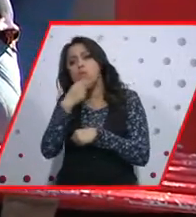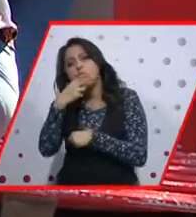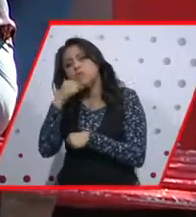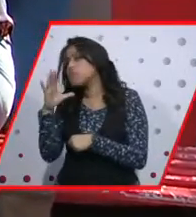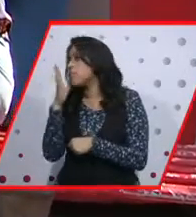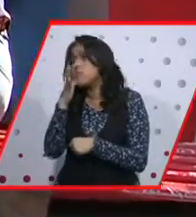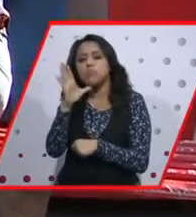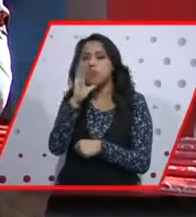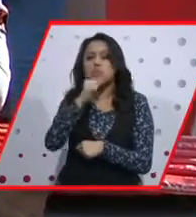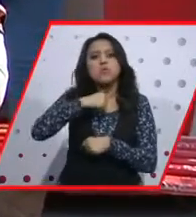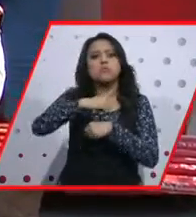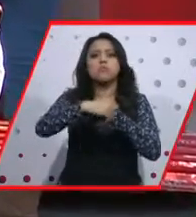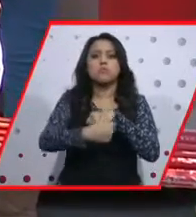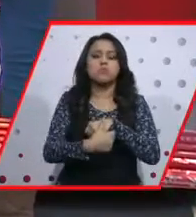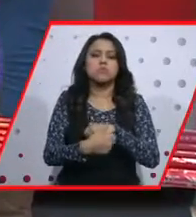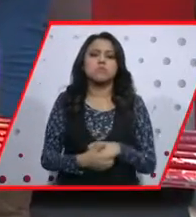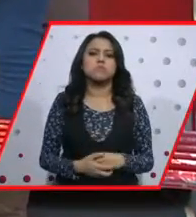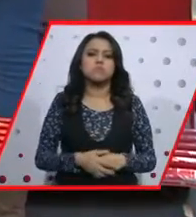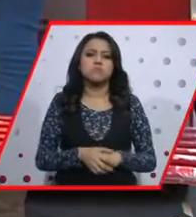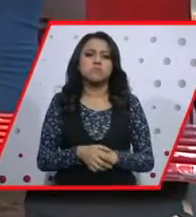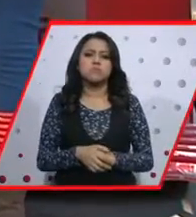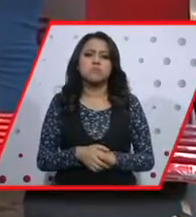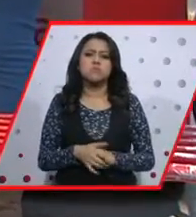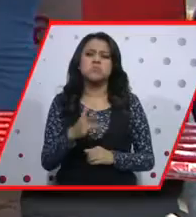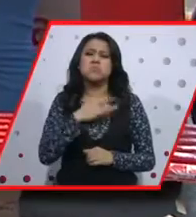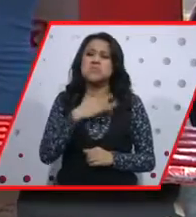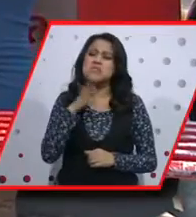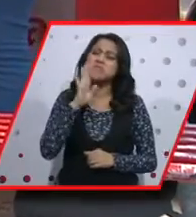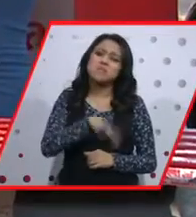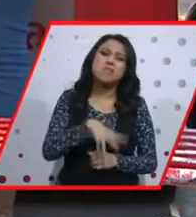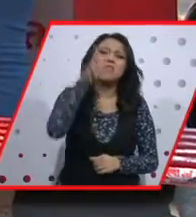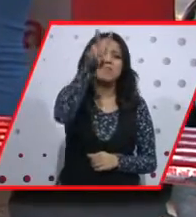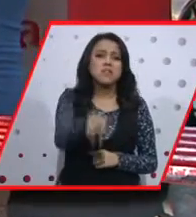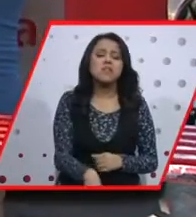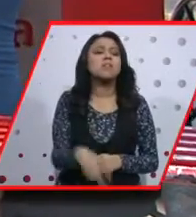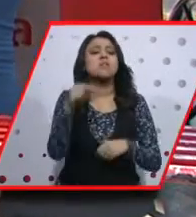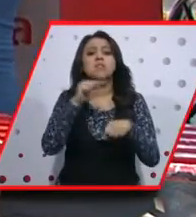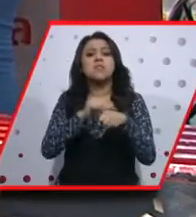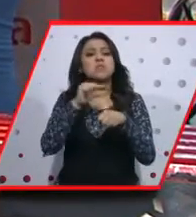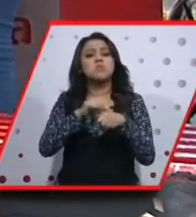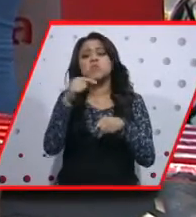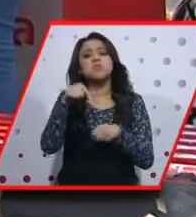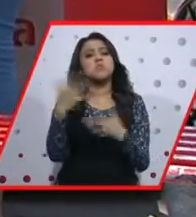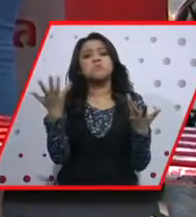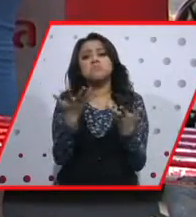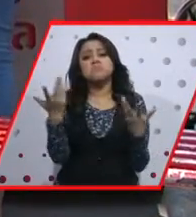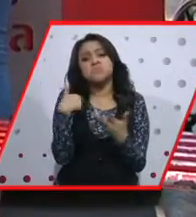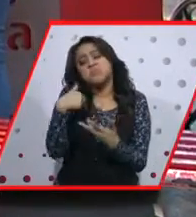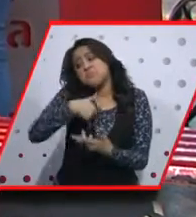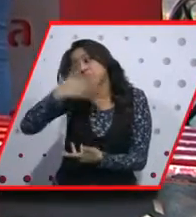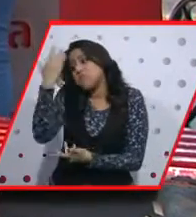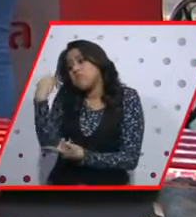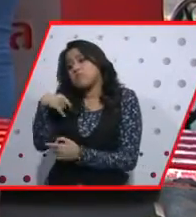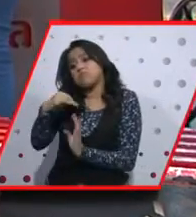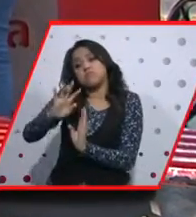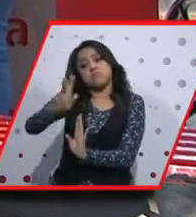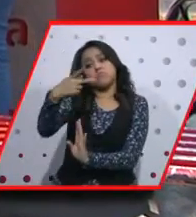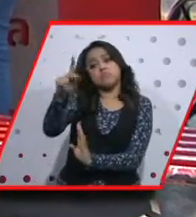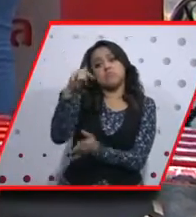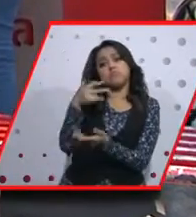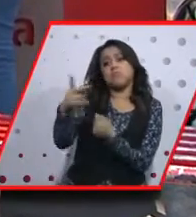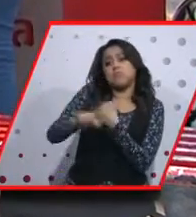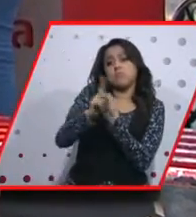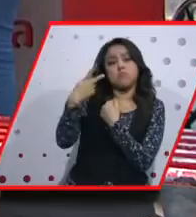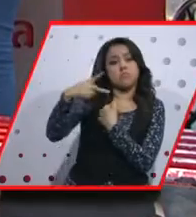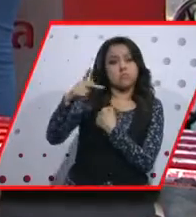operar. Entonces pues me siento muy mal y el doctor pues no me... Ahora sí que me dijo, pues él que no sabe nada, él se lava las manos. Y el